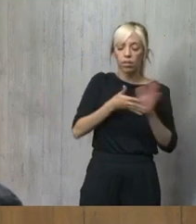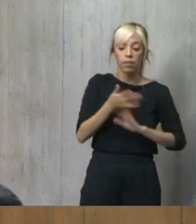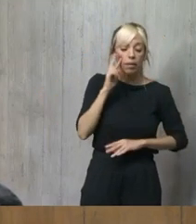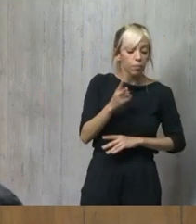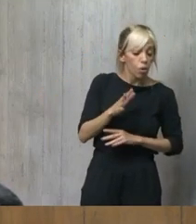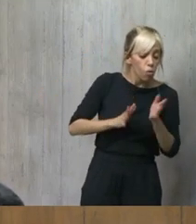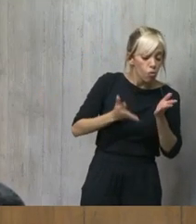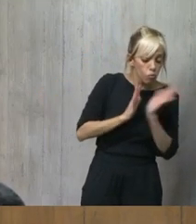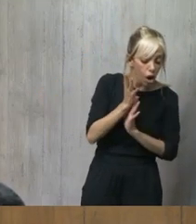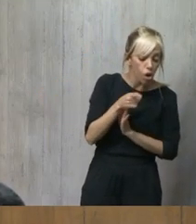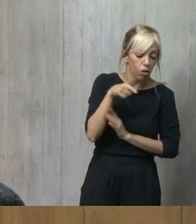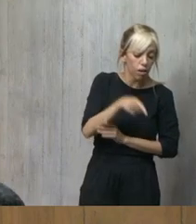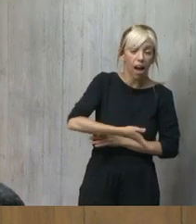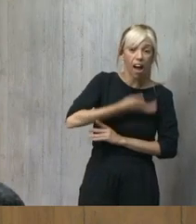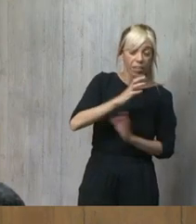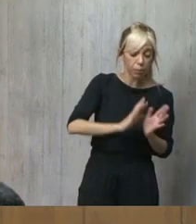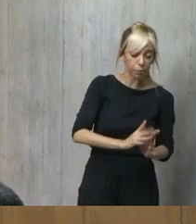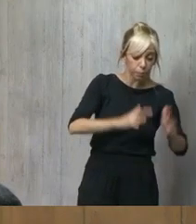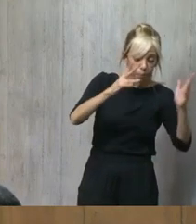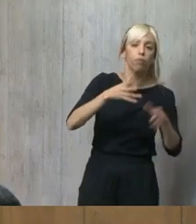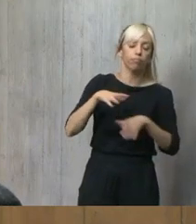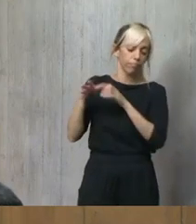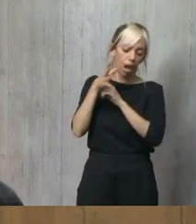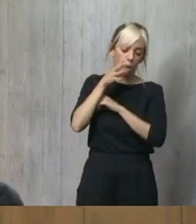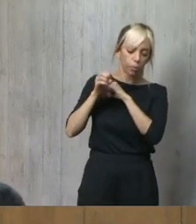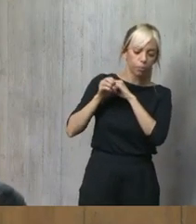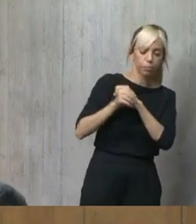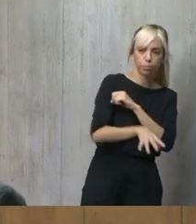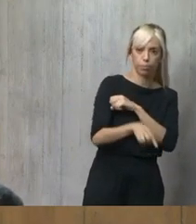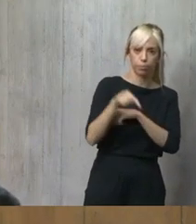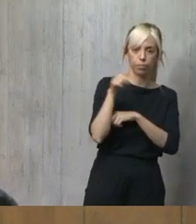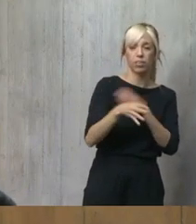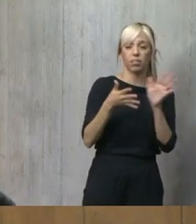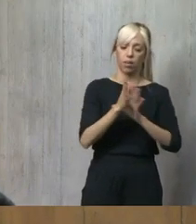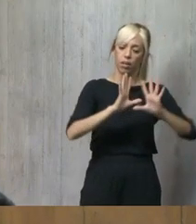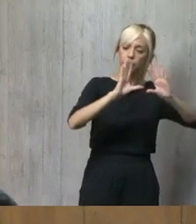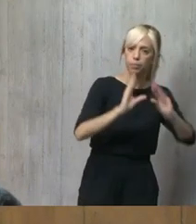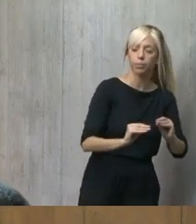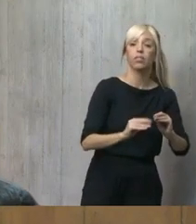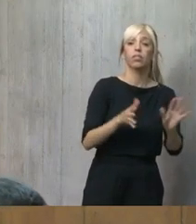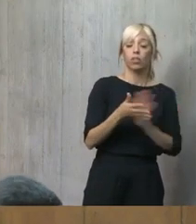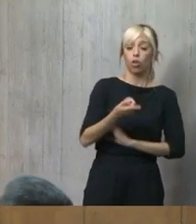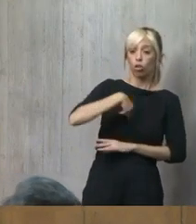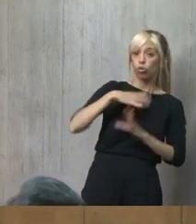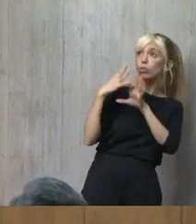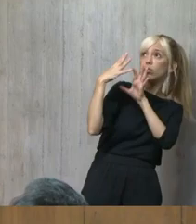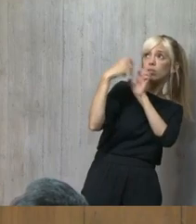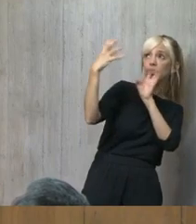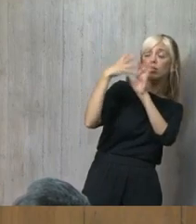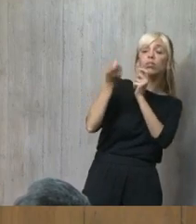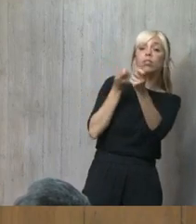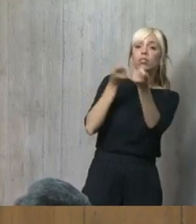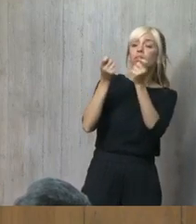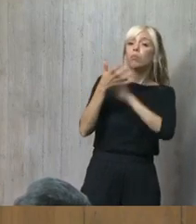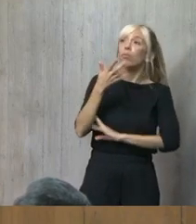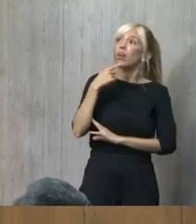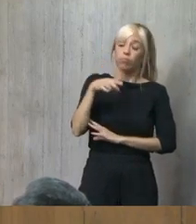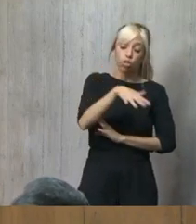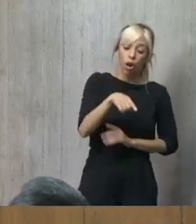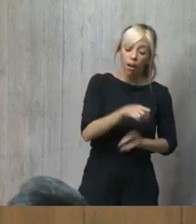calientes y reduciendo esa intensidad de los mismos, y coordinándonos con ellos se hacen descargas puntuales en aquellos sitios que se